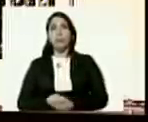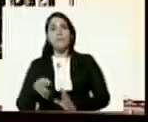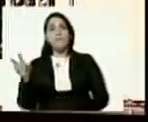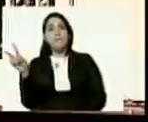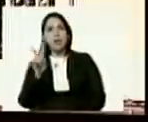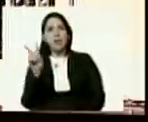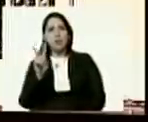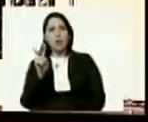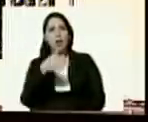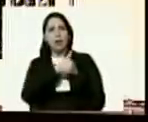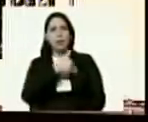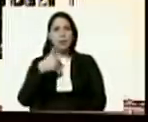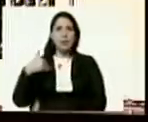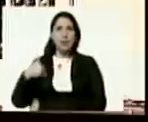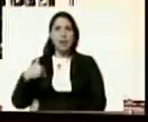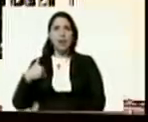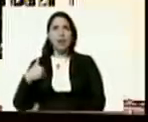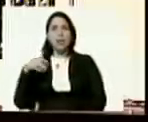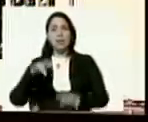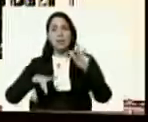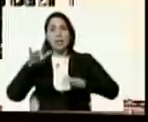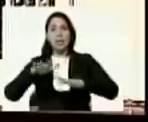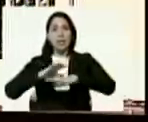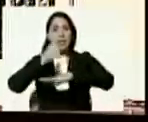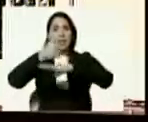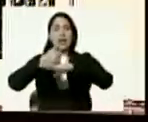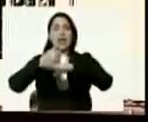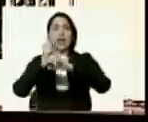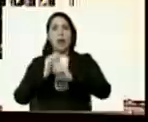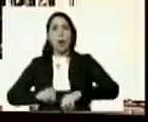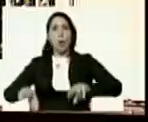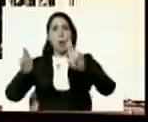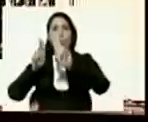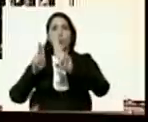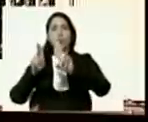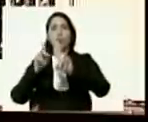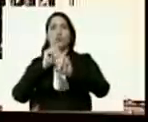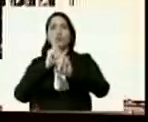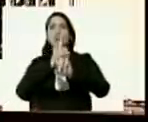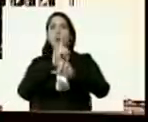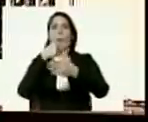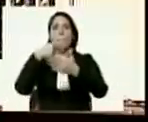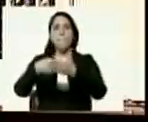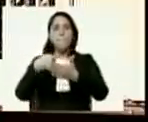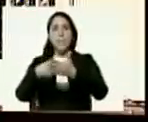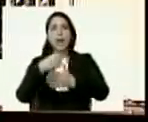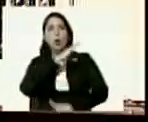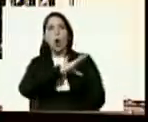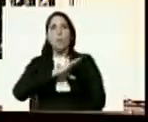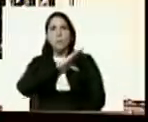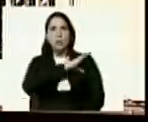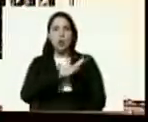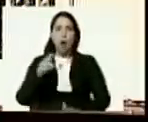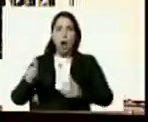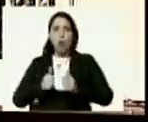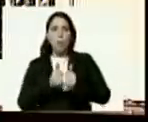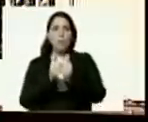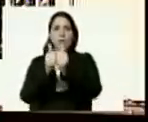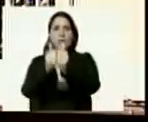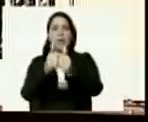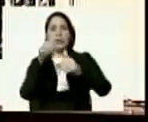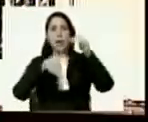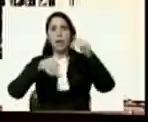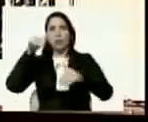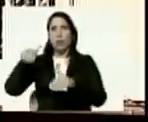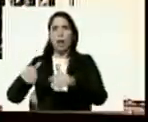Venezuela quiere que la Secretaría General de la ONU nombre una comisión de acompañantes